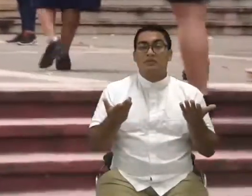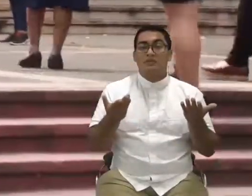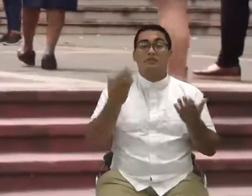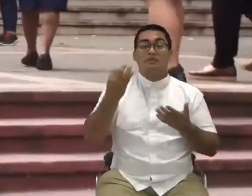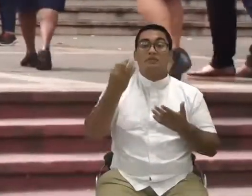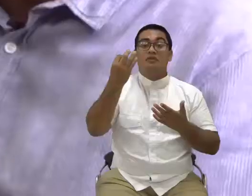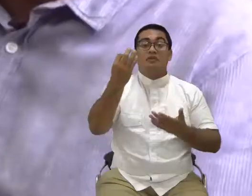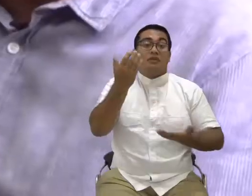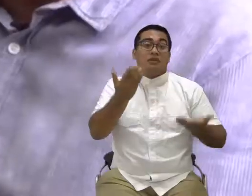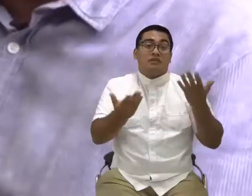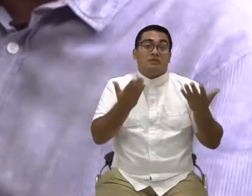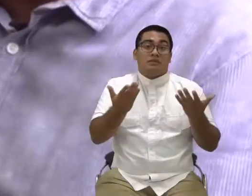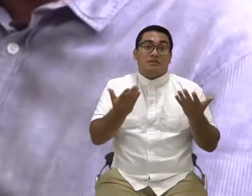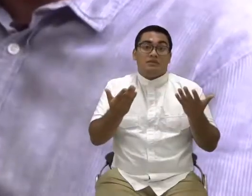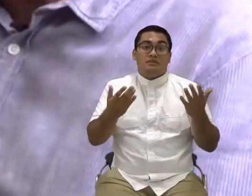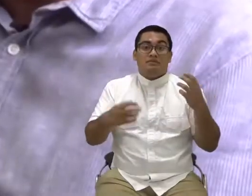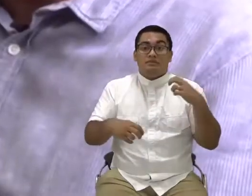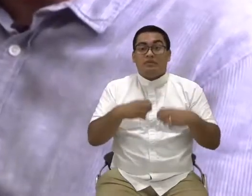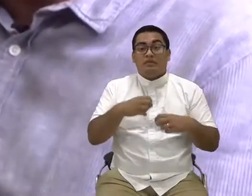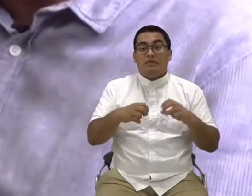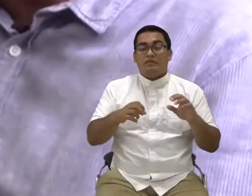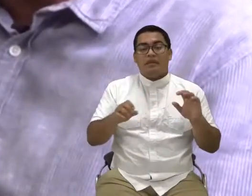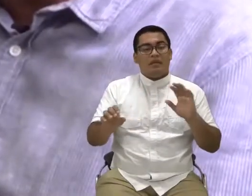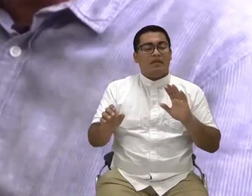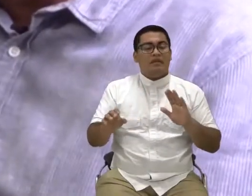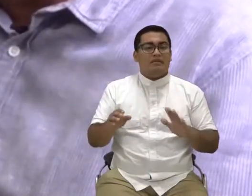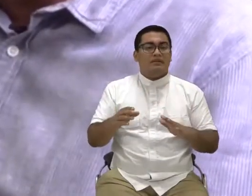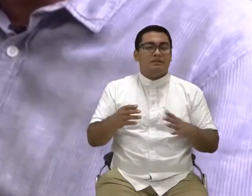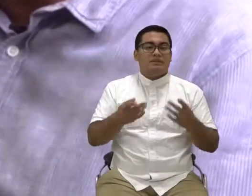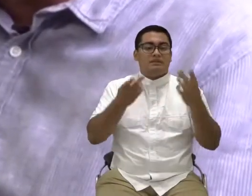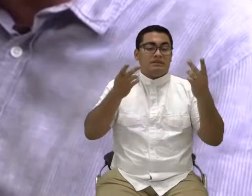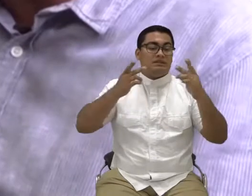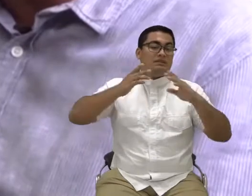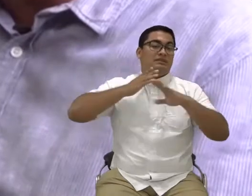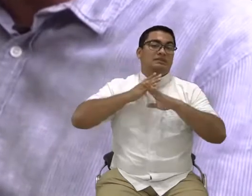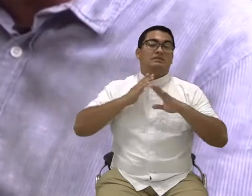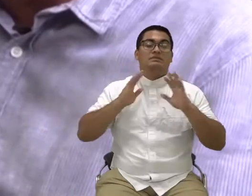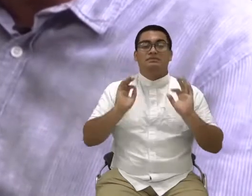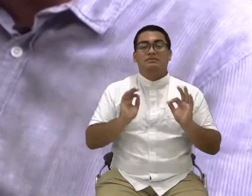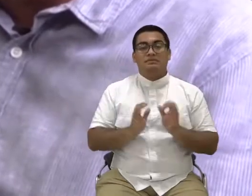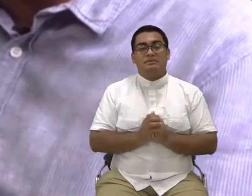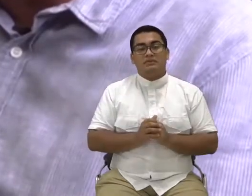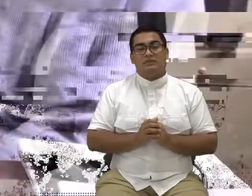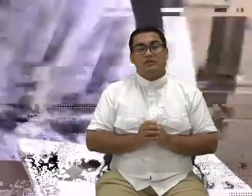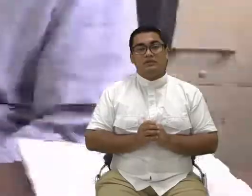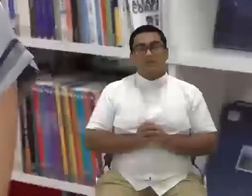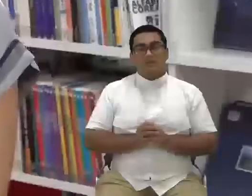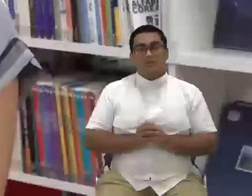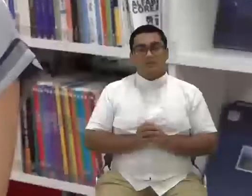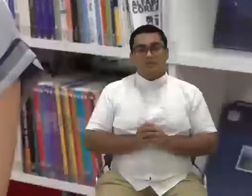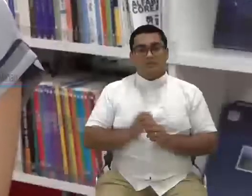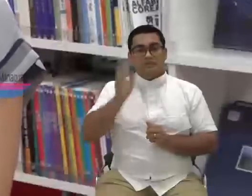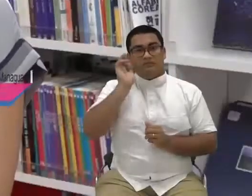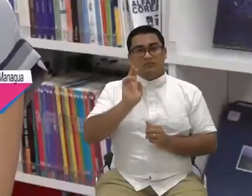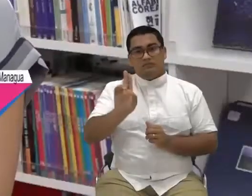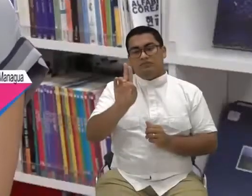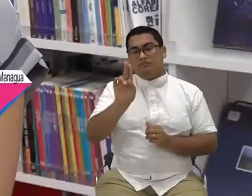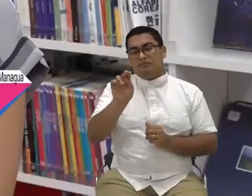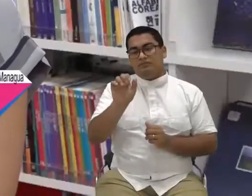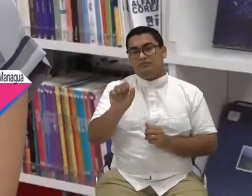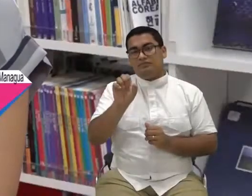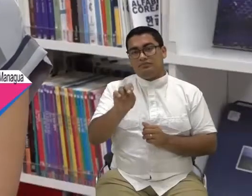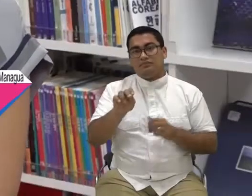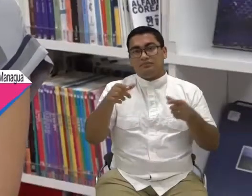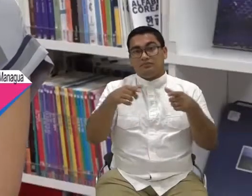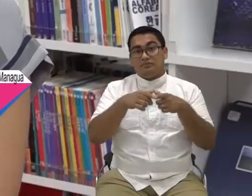que en un momento tengamos muchas repercusiones en el aspecto físico y emocional de la persona. La prioridad de UNAM Managua también